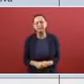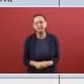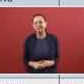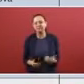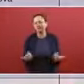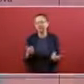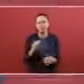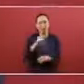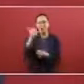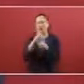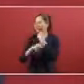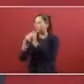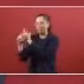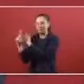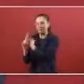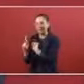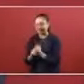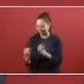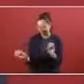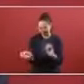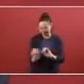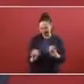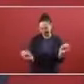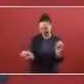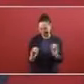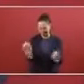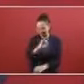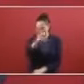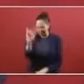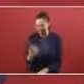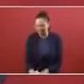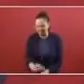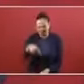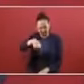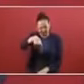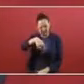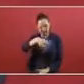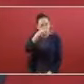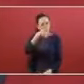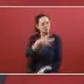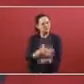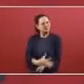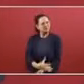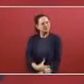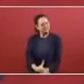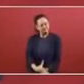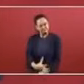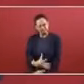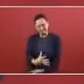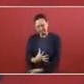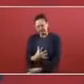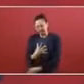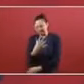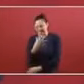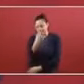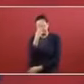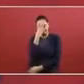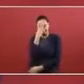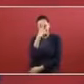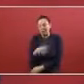No hay. Es una vergüenza. Entonces, no le hace que se